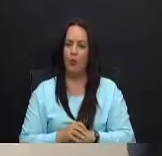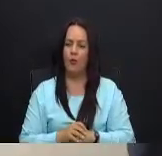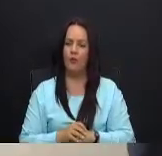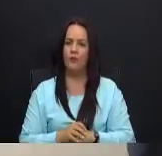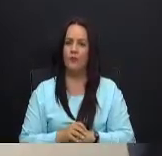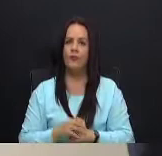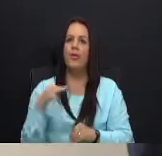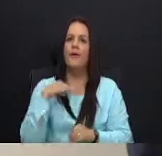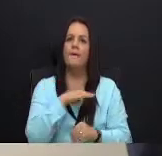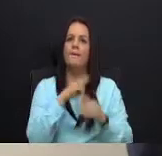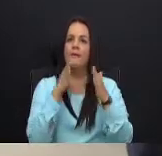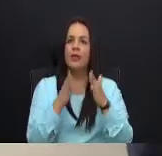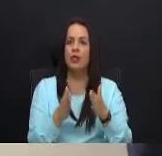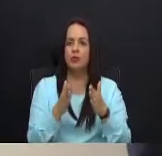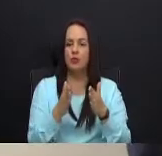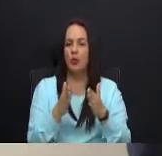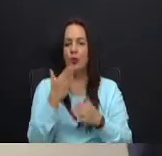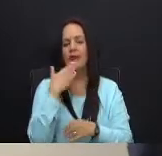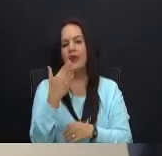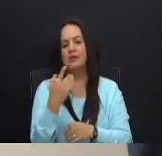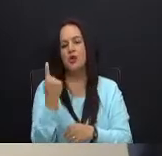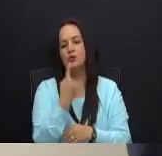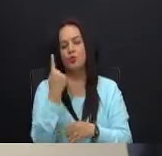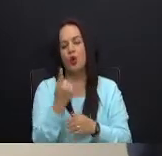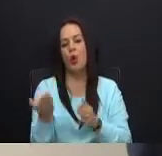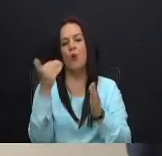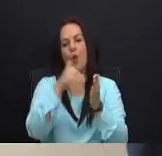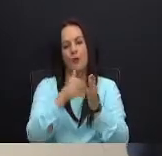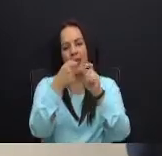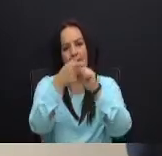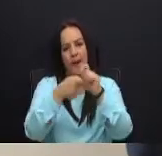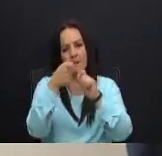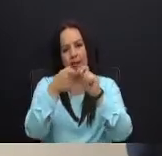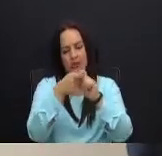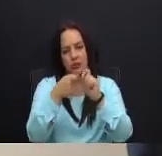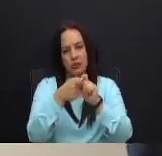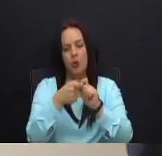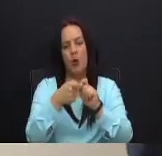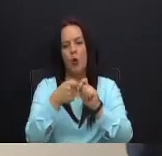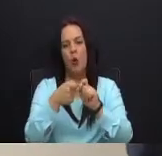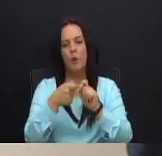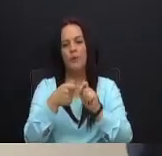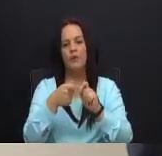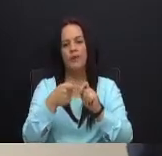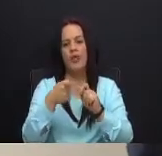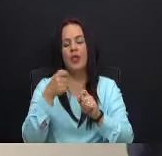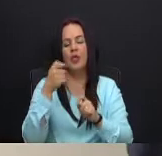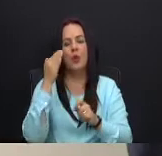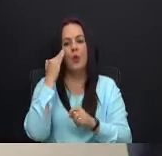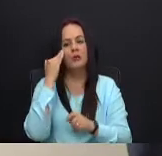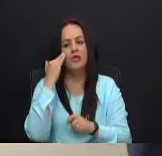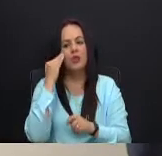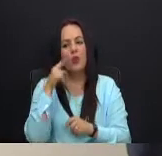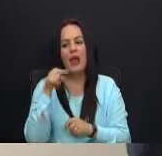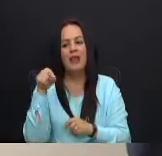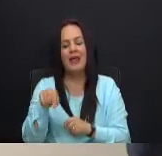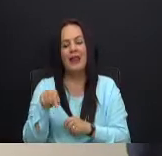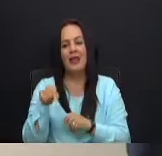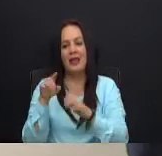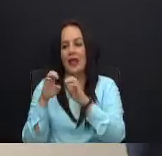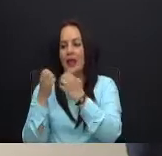Señor ministro. Gracias. Solo volver a la precisión conceptual de que la